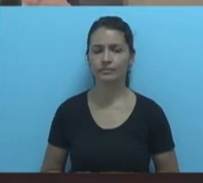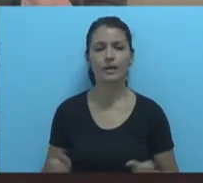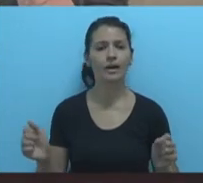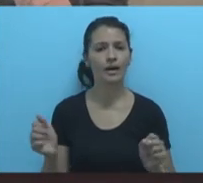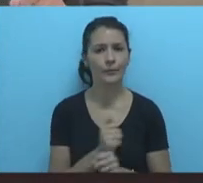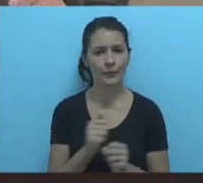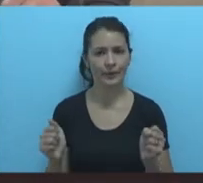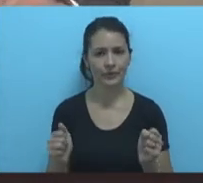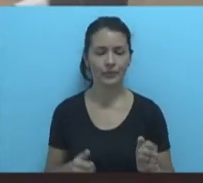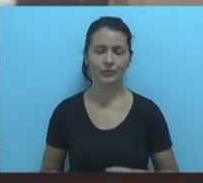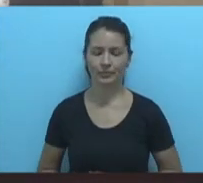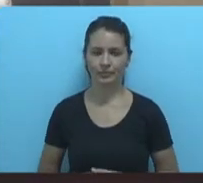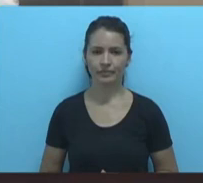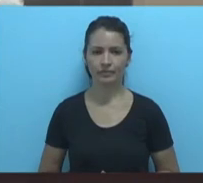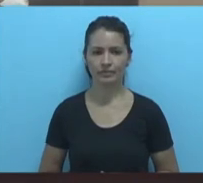Resulta aprobado.